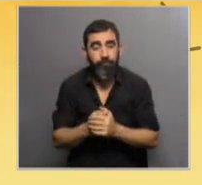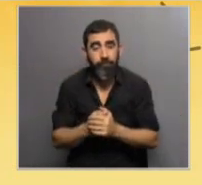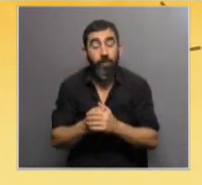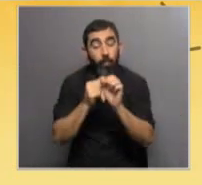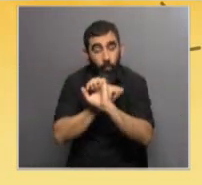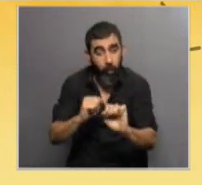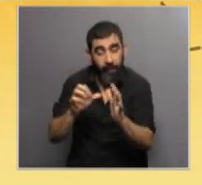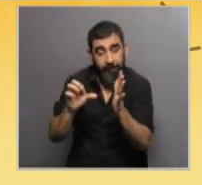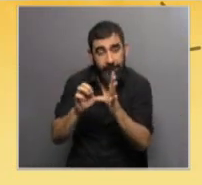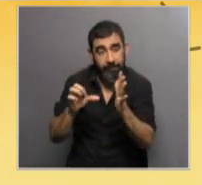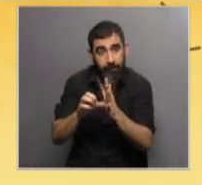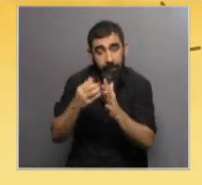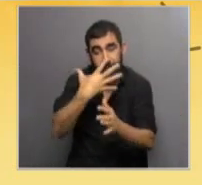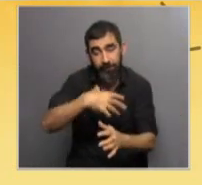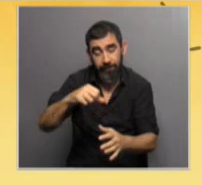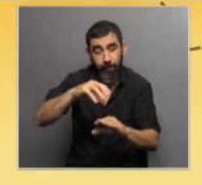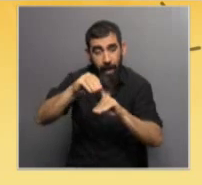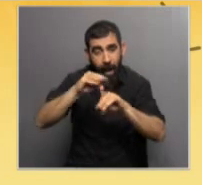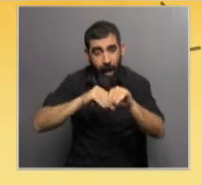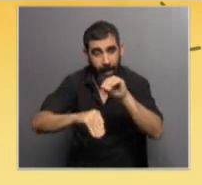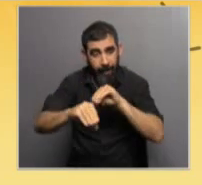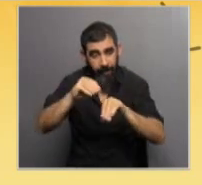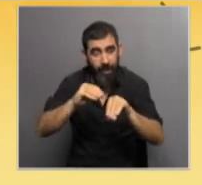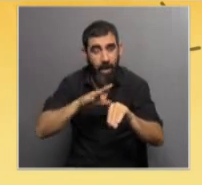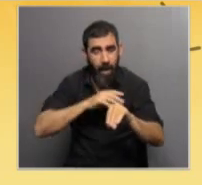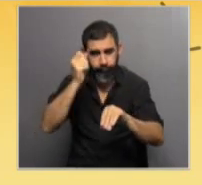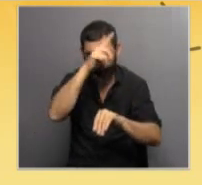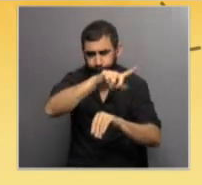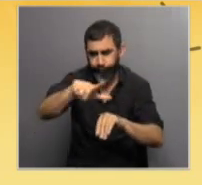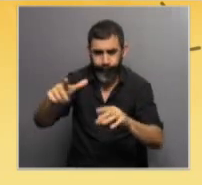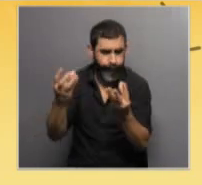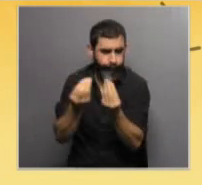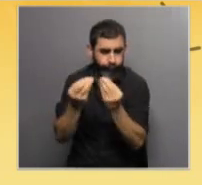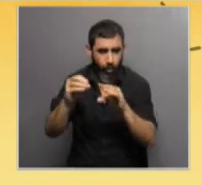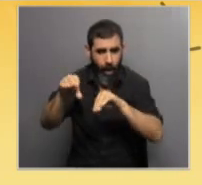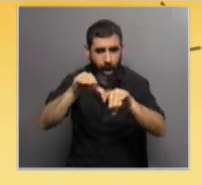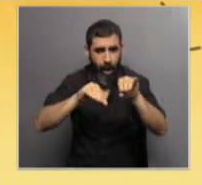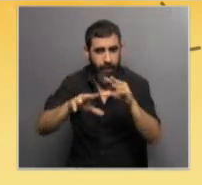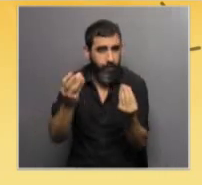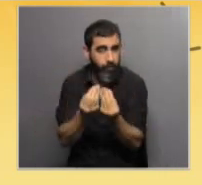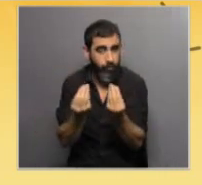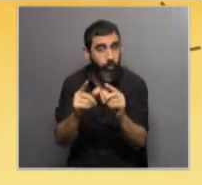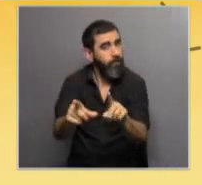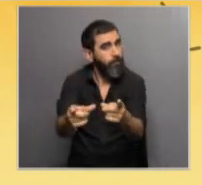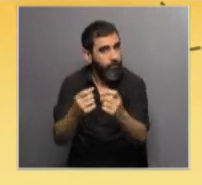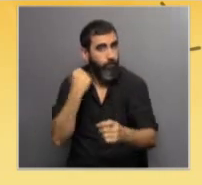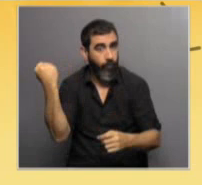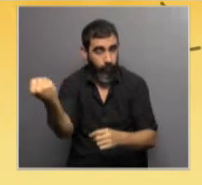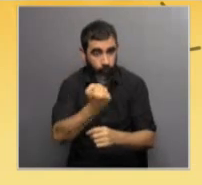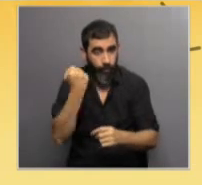tenía nuestros sistemas de transportar arena habían unos grandes campos nares que eran necesarios para el